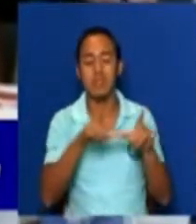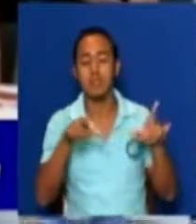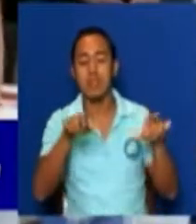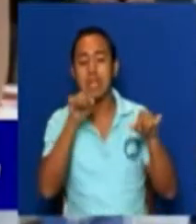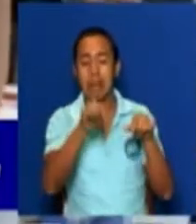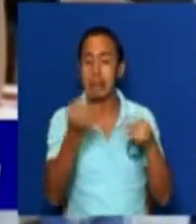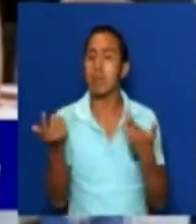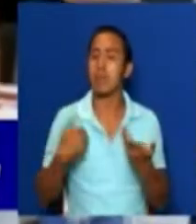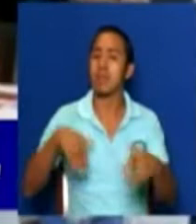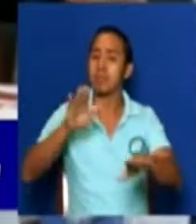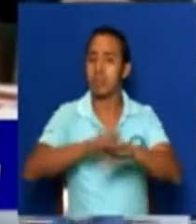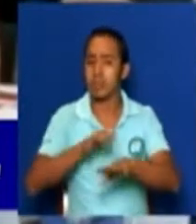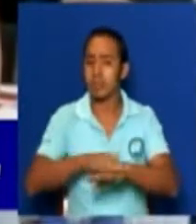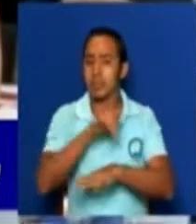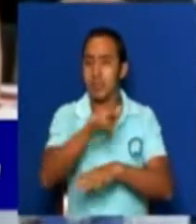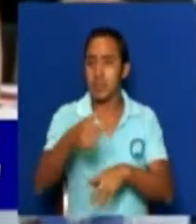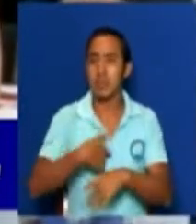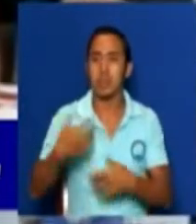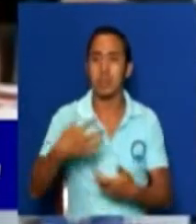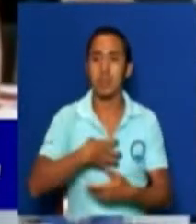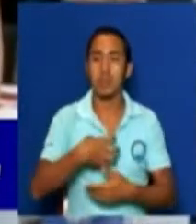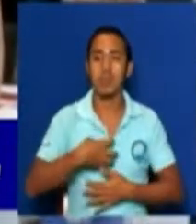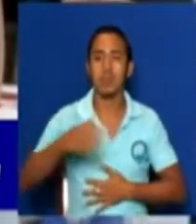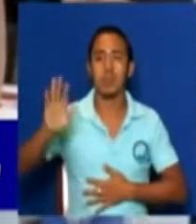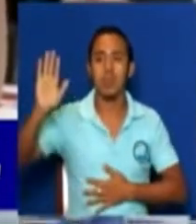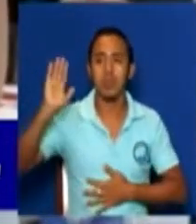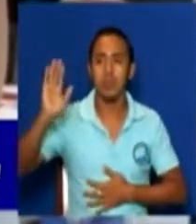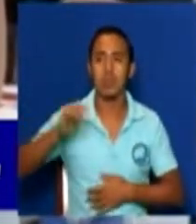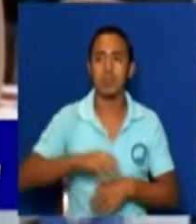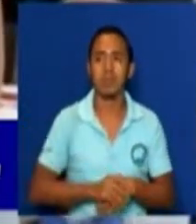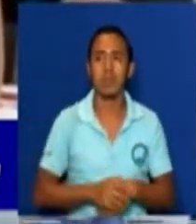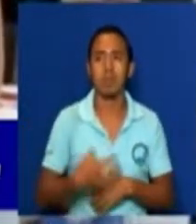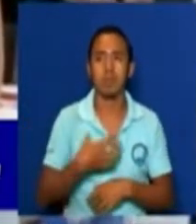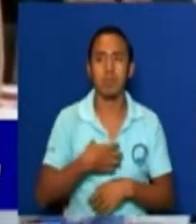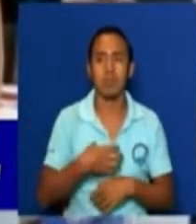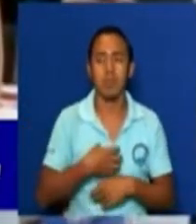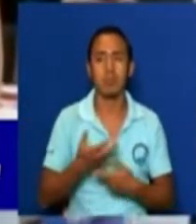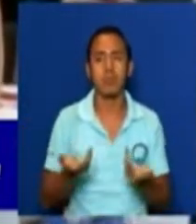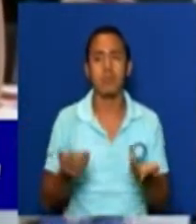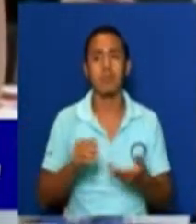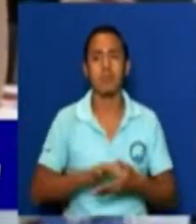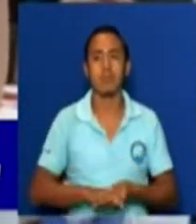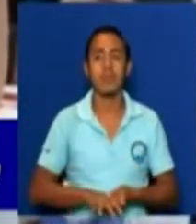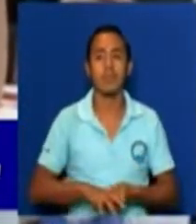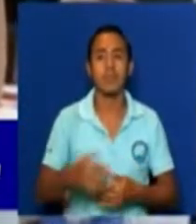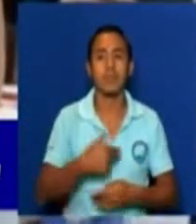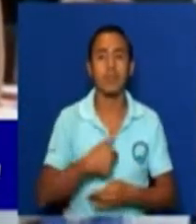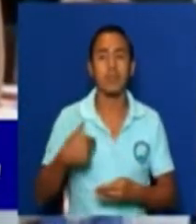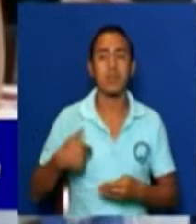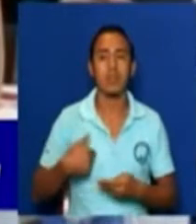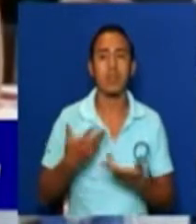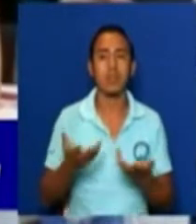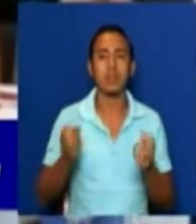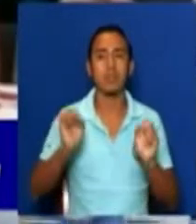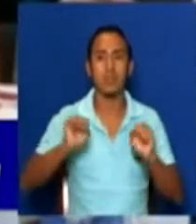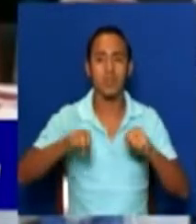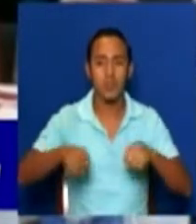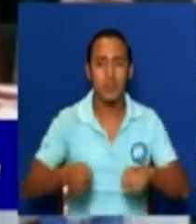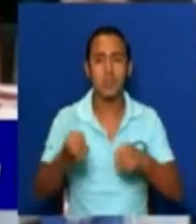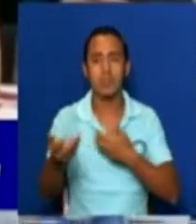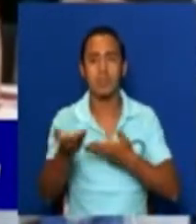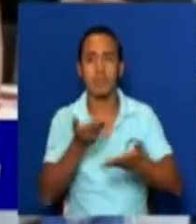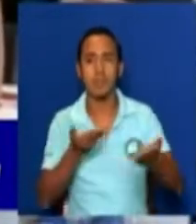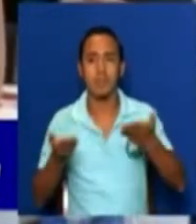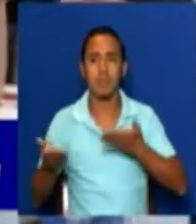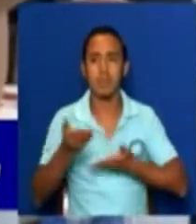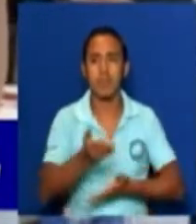la demanda que tenemos. Ese es el compromiso. Por eso es que construimos estos foros continuamente, para poder tener ese intercambio, para